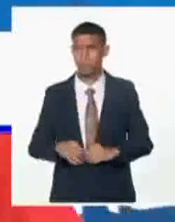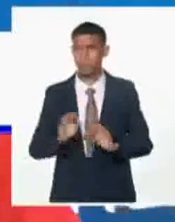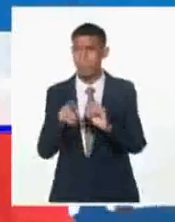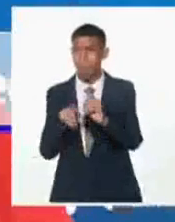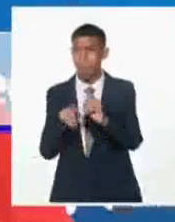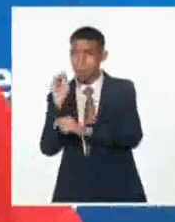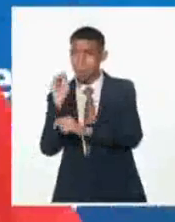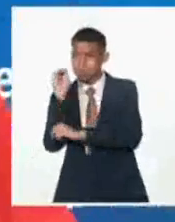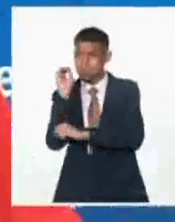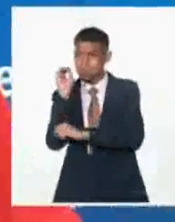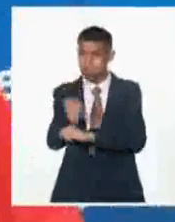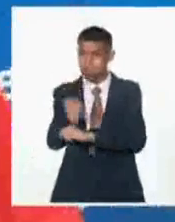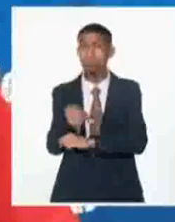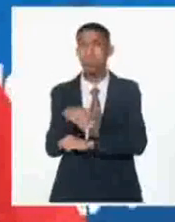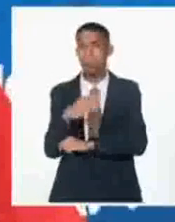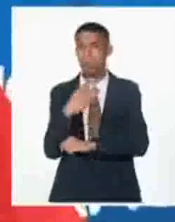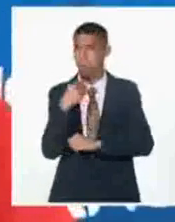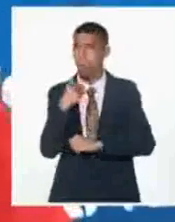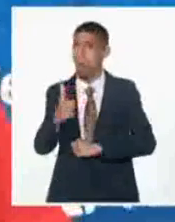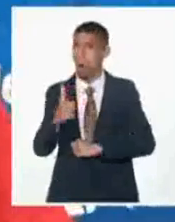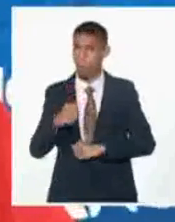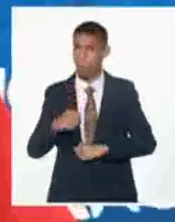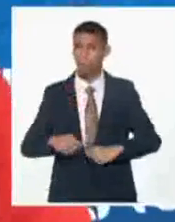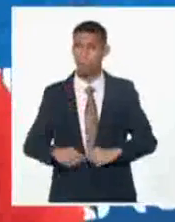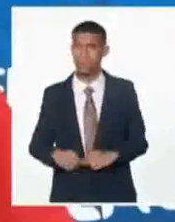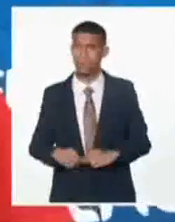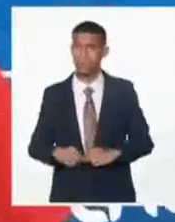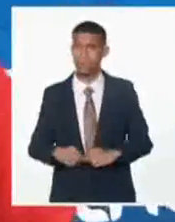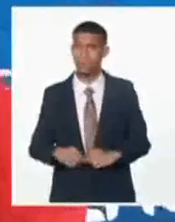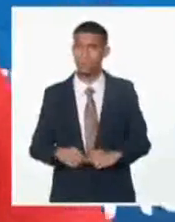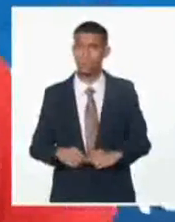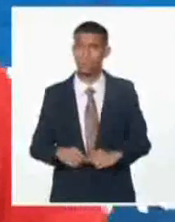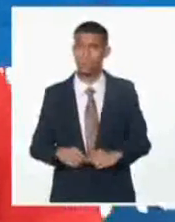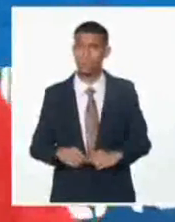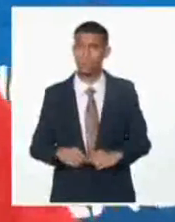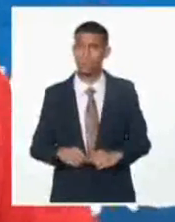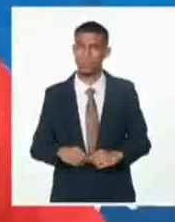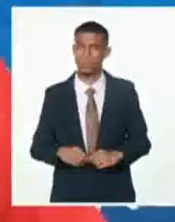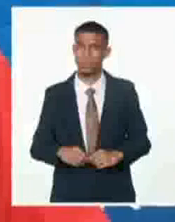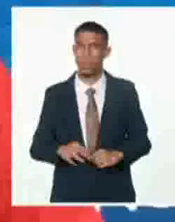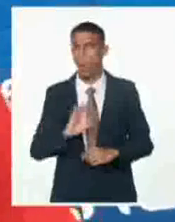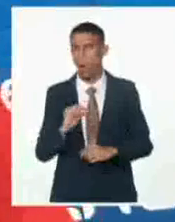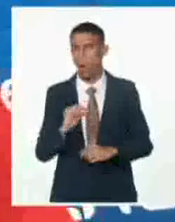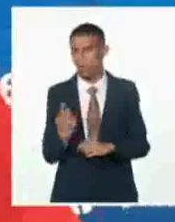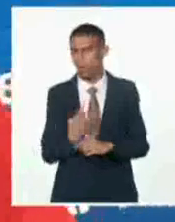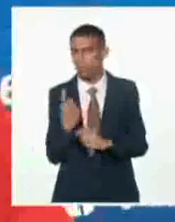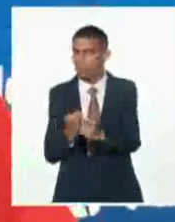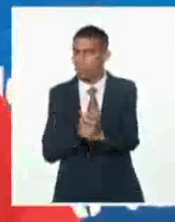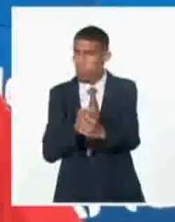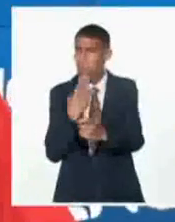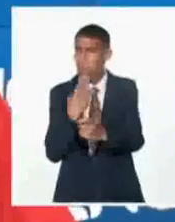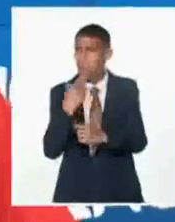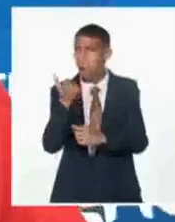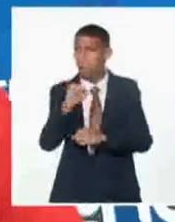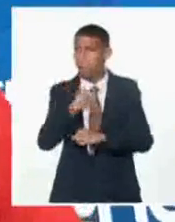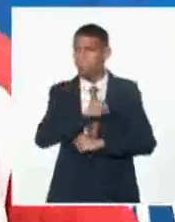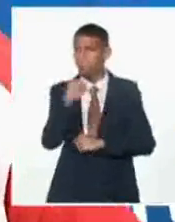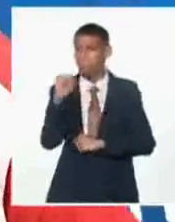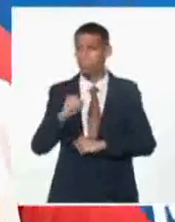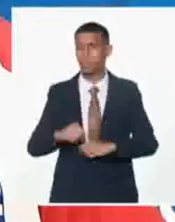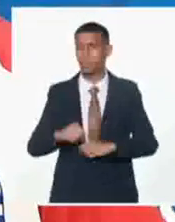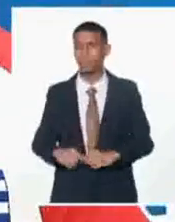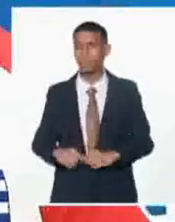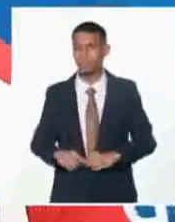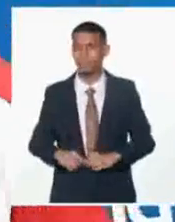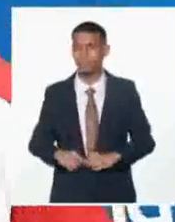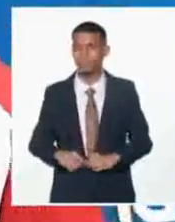salieron. Y nada, estamos ahí luchando para pasar invita y lo logramos. Vemos